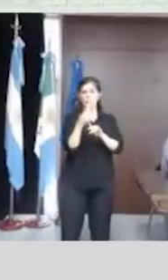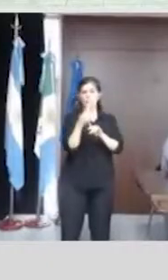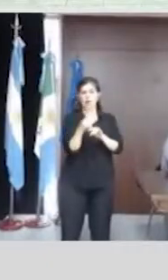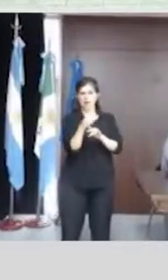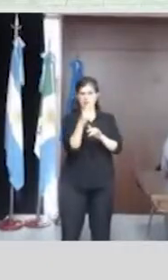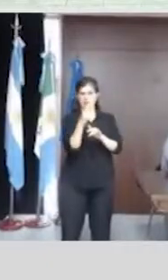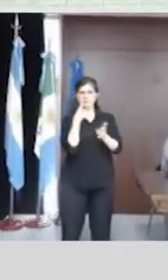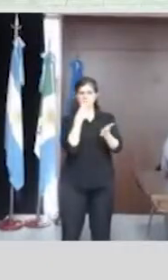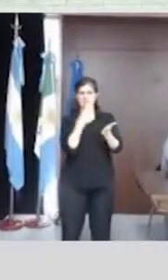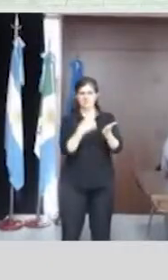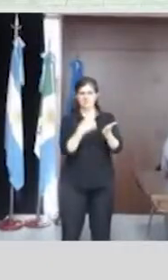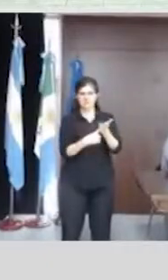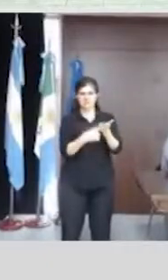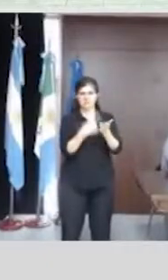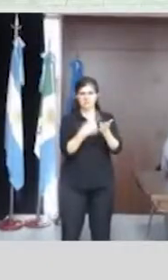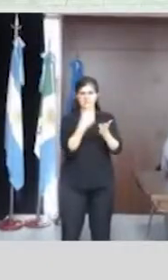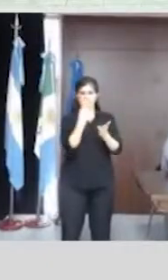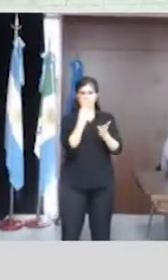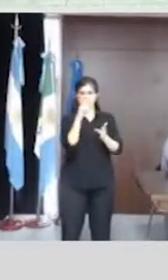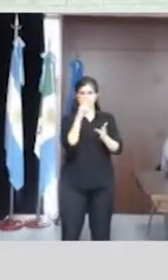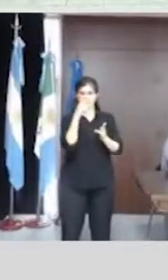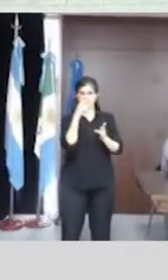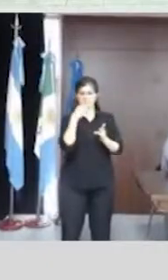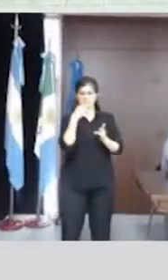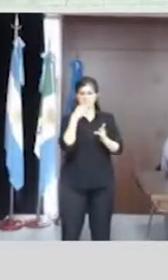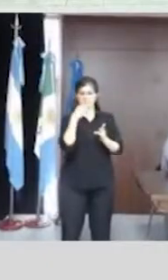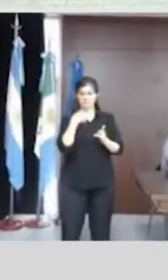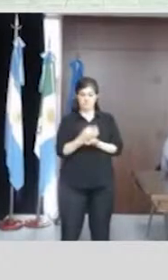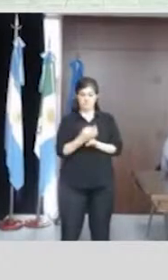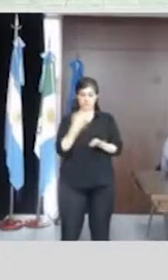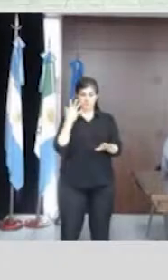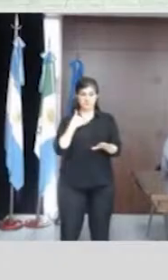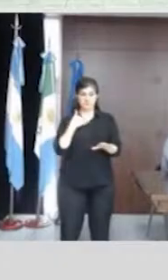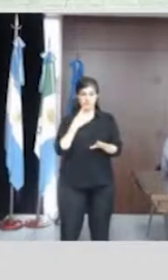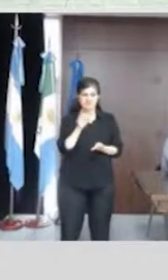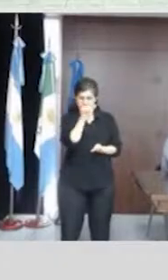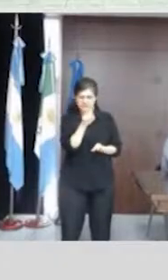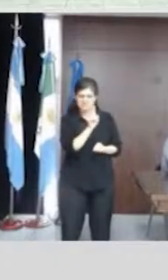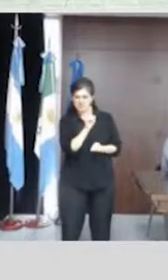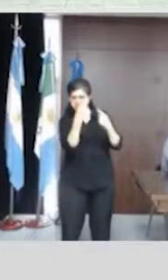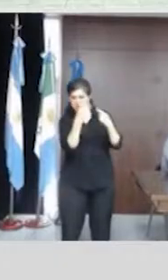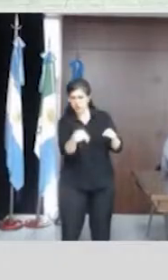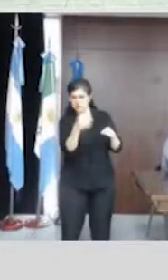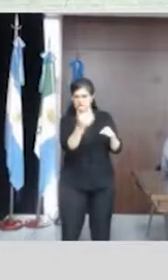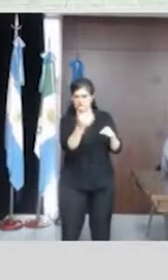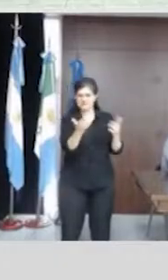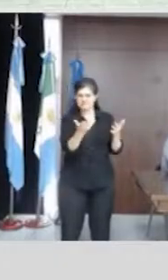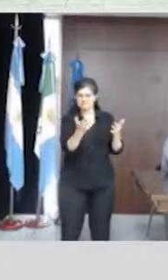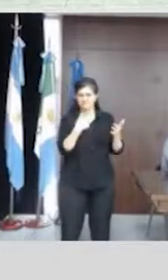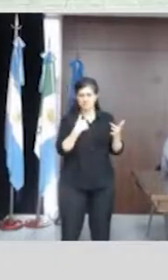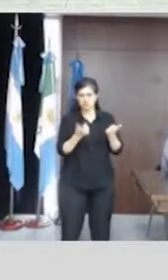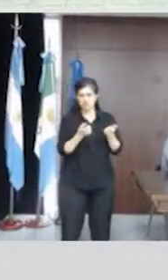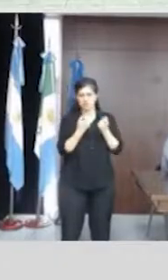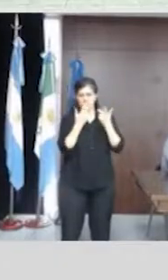esa persona lo que hay, difícilmente se lo puedo transmitir. ¿Se entiende? Entonces, ¿para qué es esto?